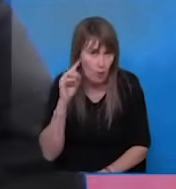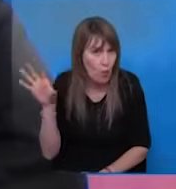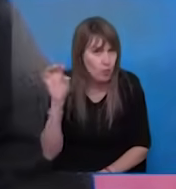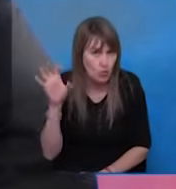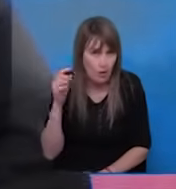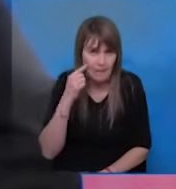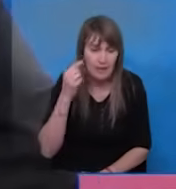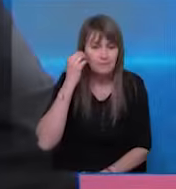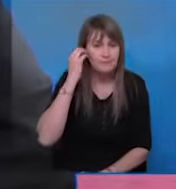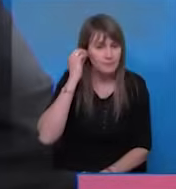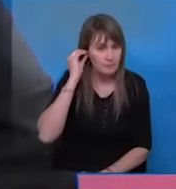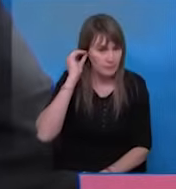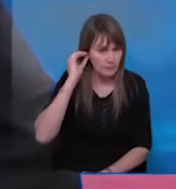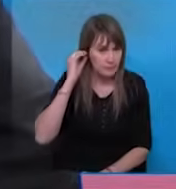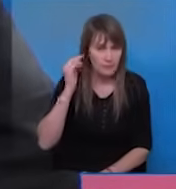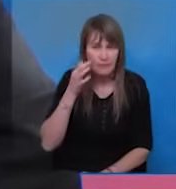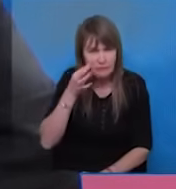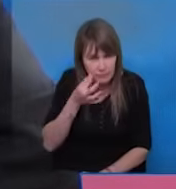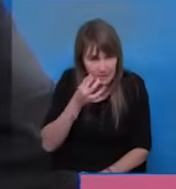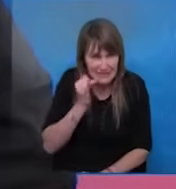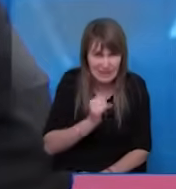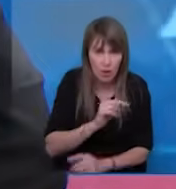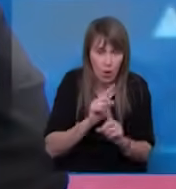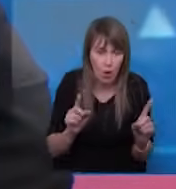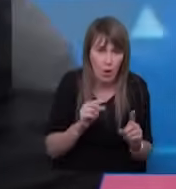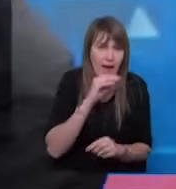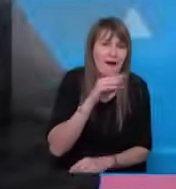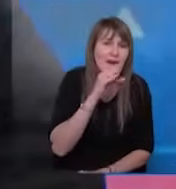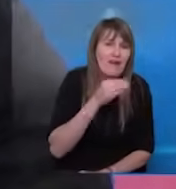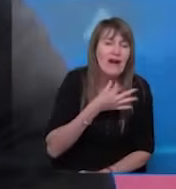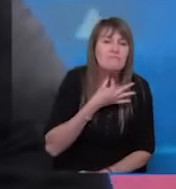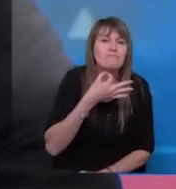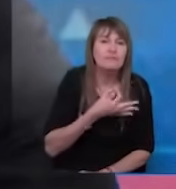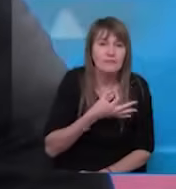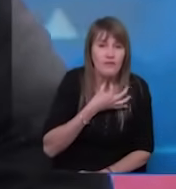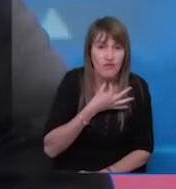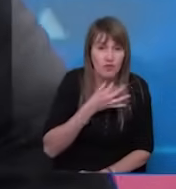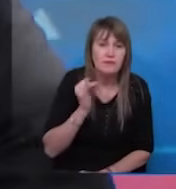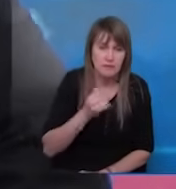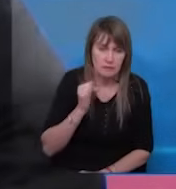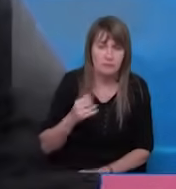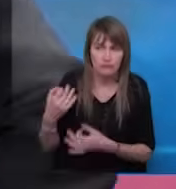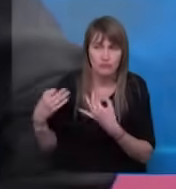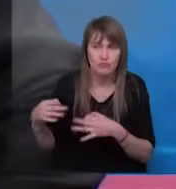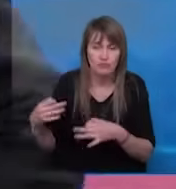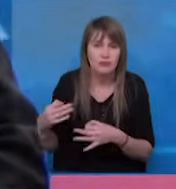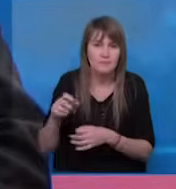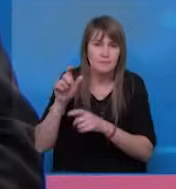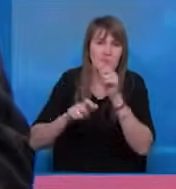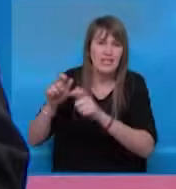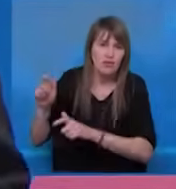de alguna manera, chequear si efectivamente era Bardesio el que estaba hablando ahí. Y bueno, sí, entre otras